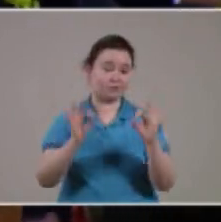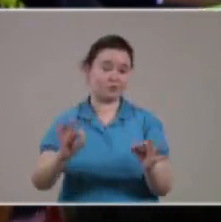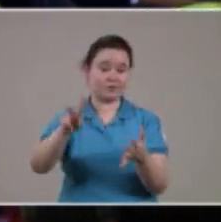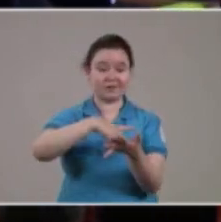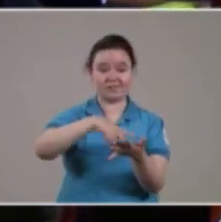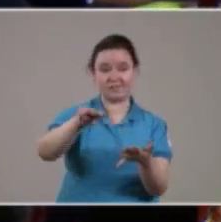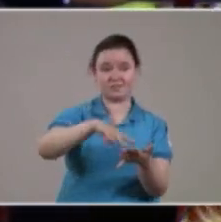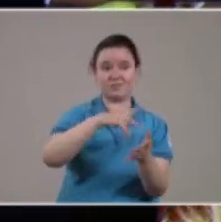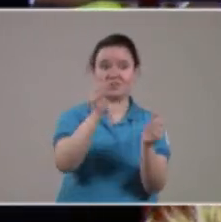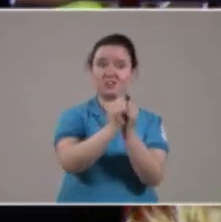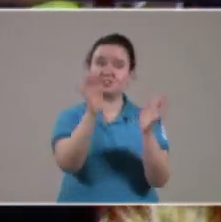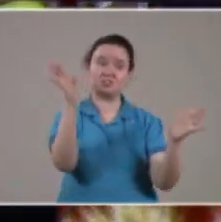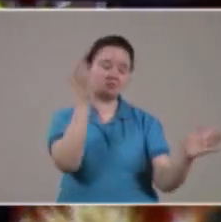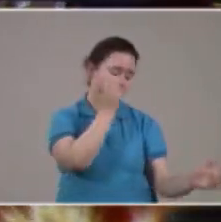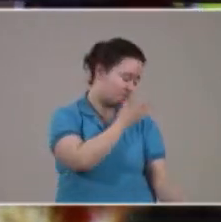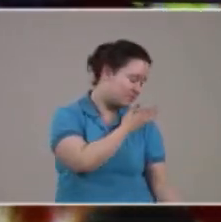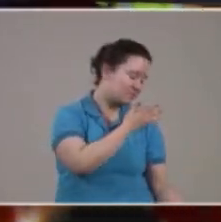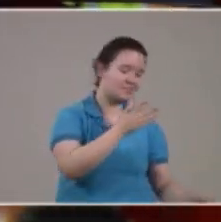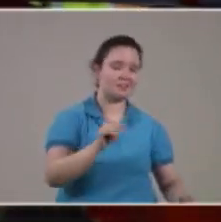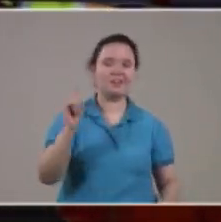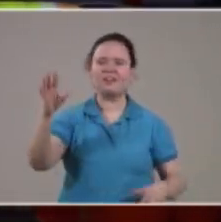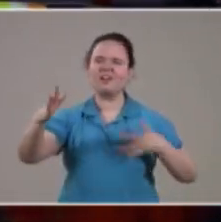Por eso es que él se regocijaba así.